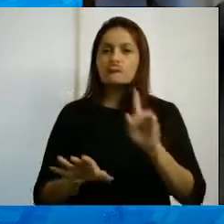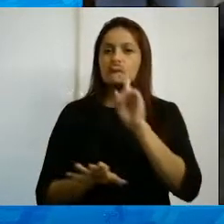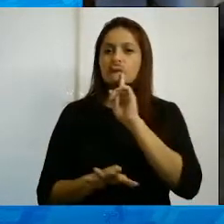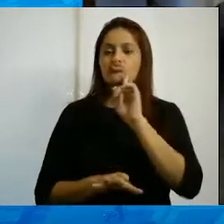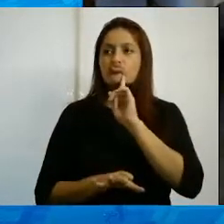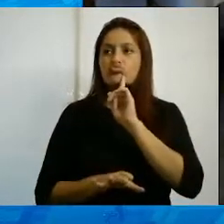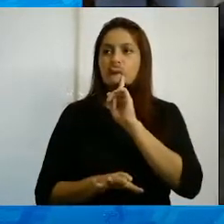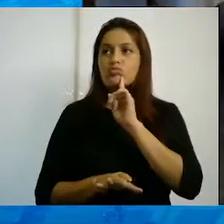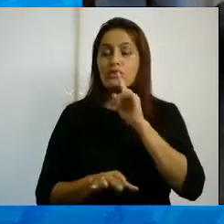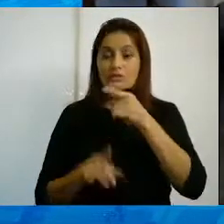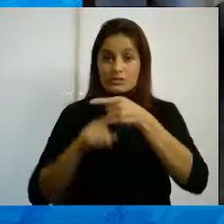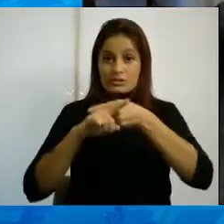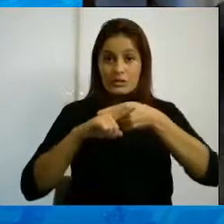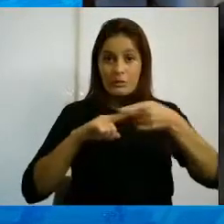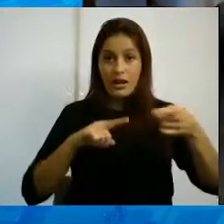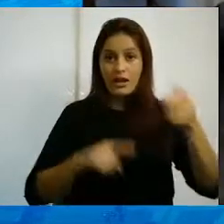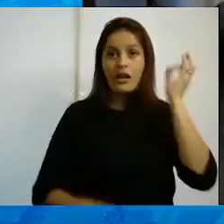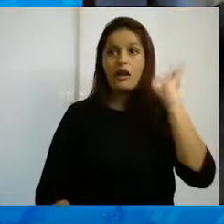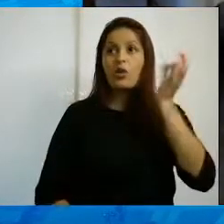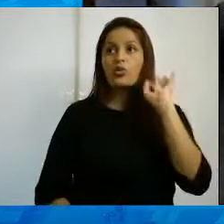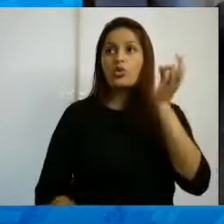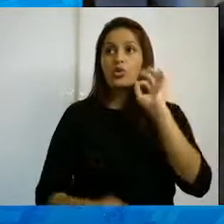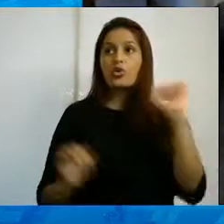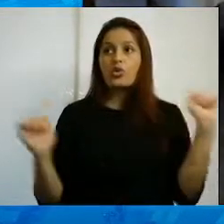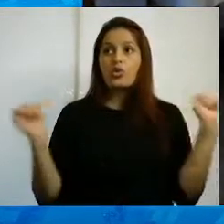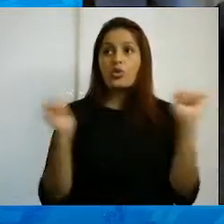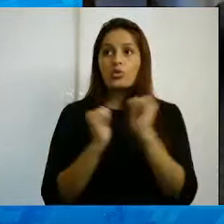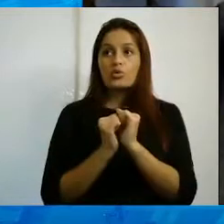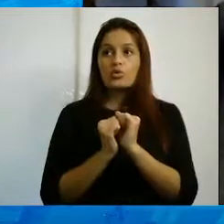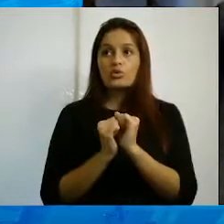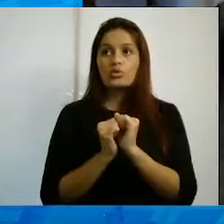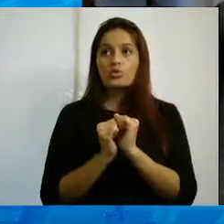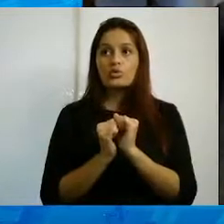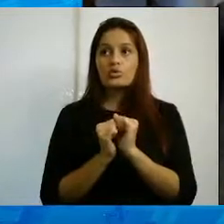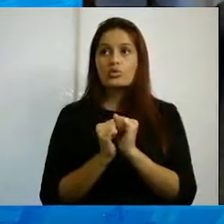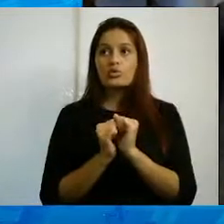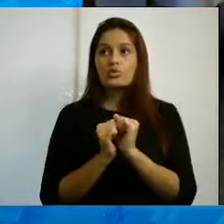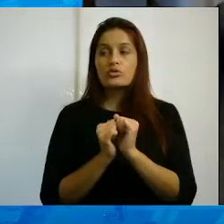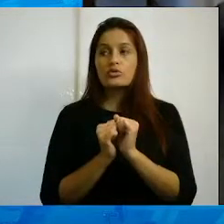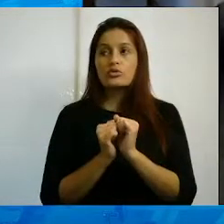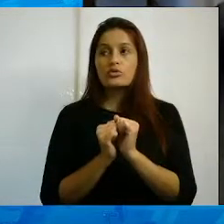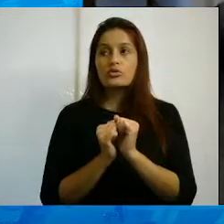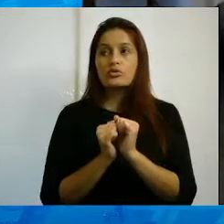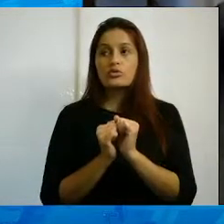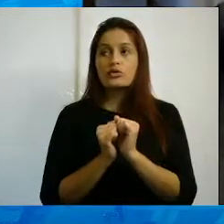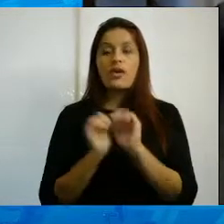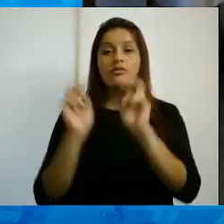sostener esta semana una reunión con ellos y vamos a abordar, incluir dentro de